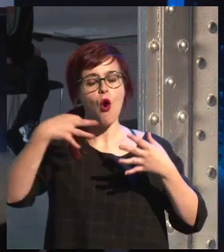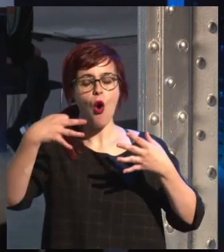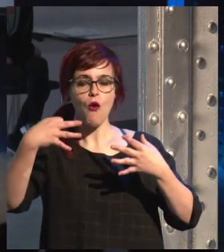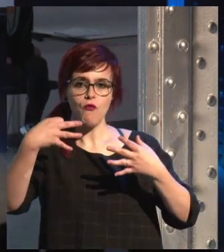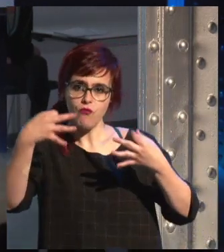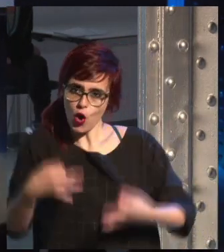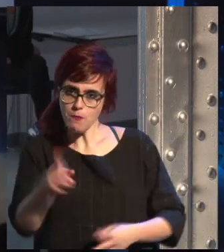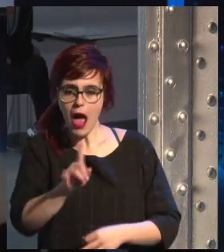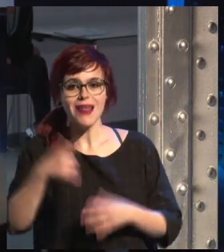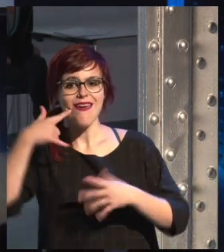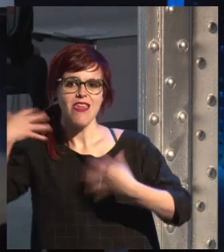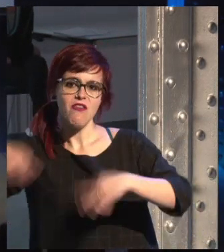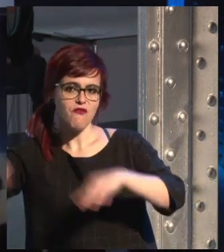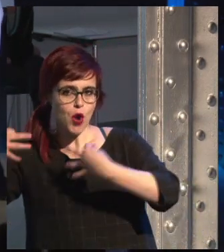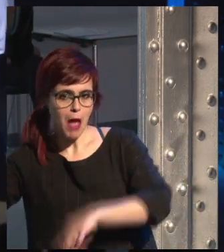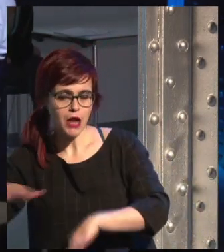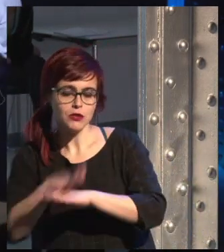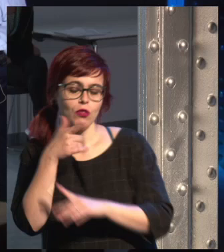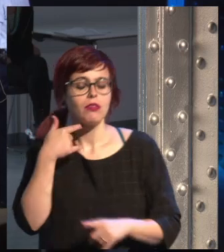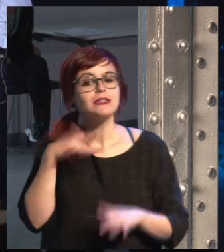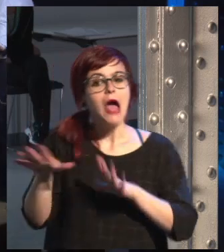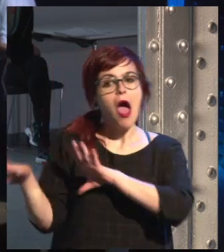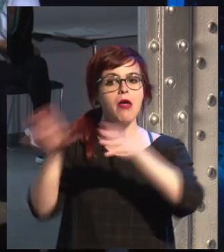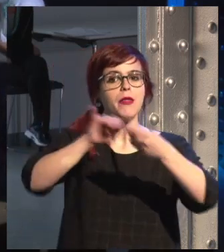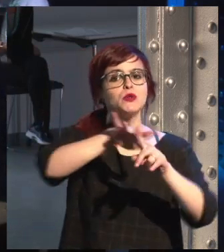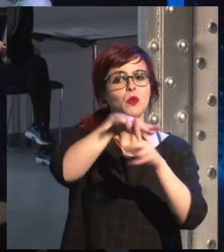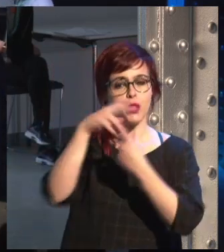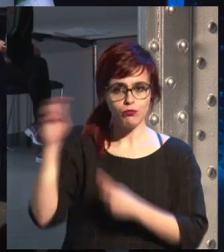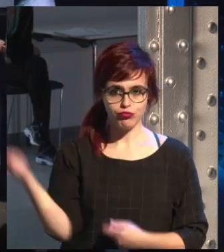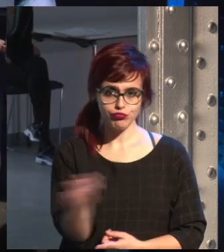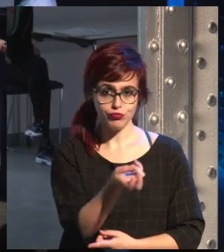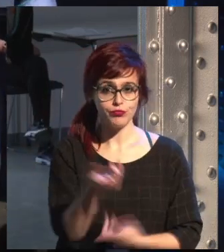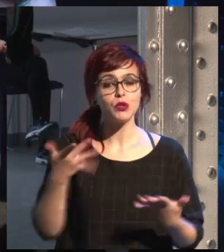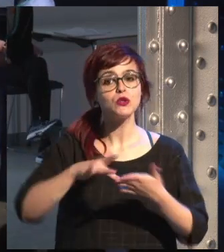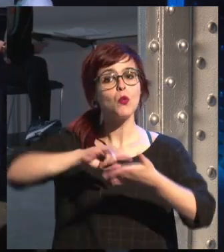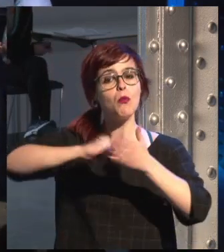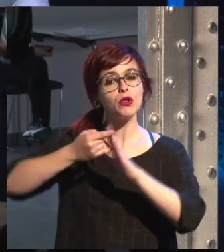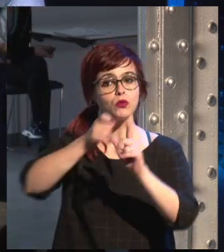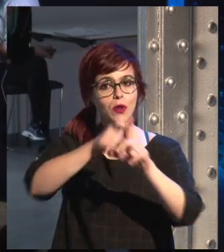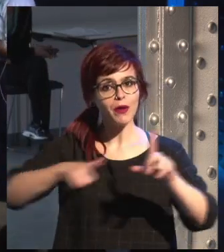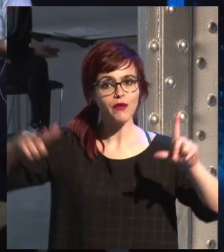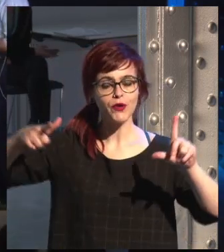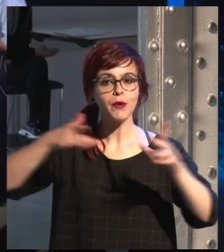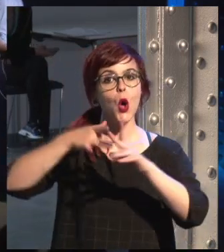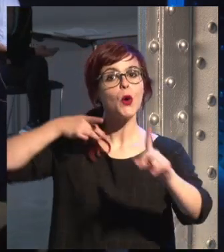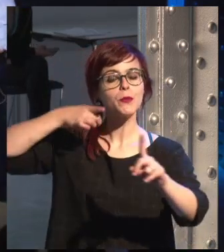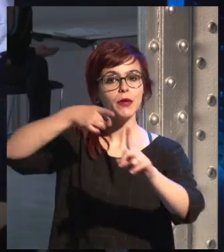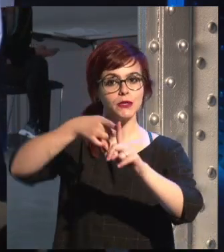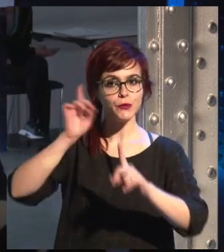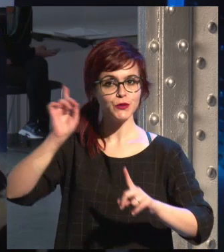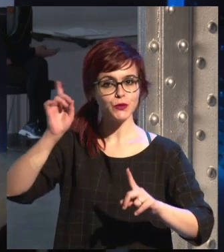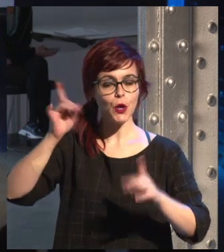muy flexible, adaptado a múltiples circunstancias. Un proyecto, una plataforma no solamente dirigida a